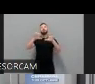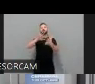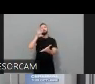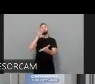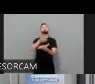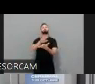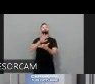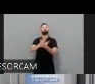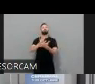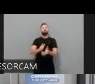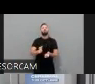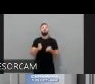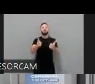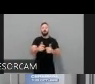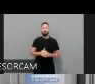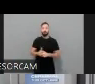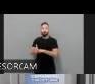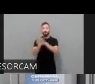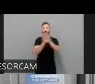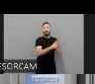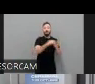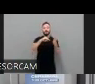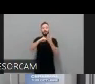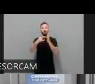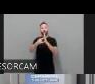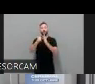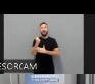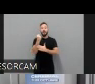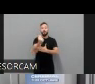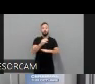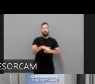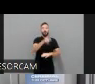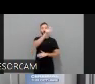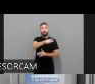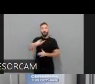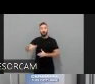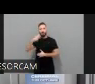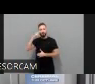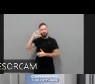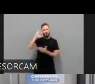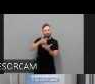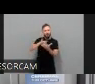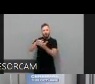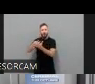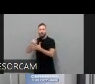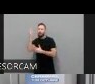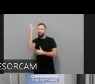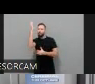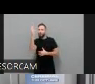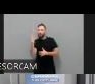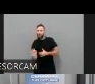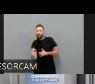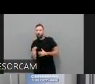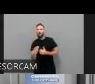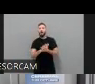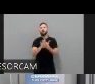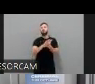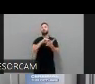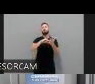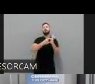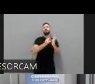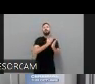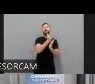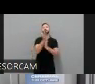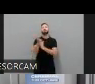Con la tecnología de apoyo, pues para que la persona experimente de forma eficaz todas estas ventajas que os hemos comentado, utilizar un sistema aumentativo y alternativo